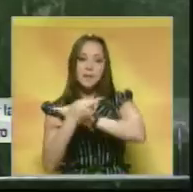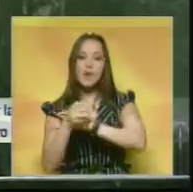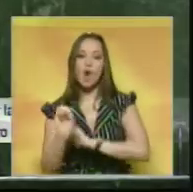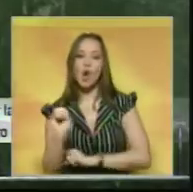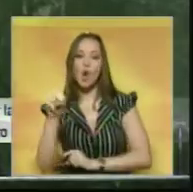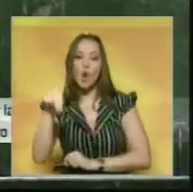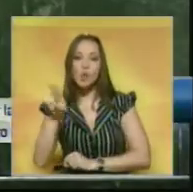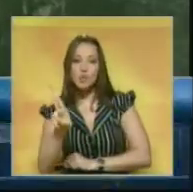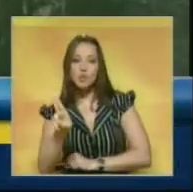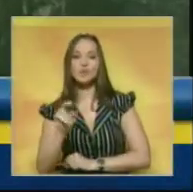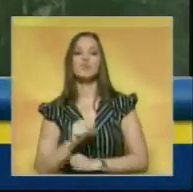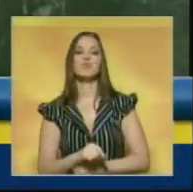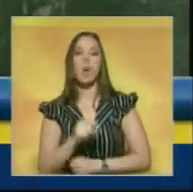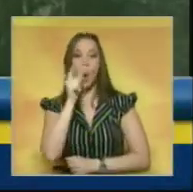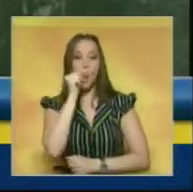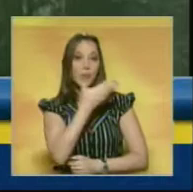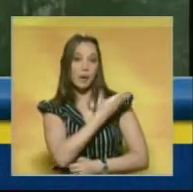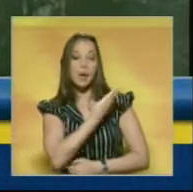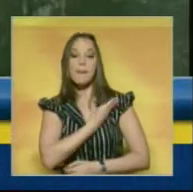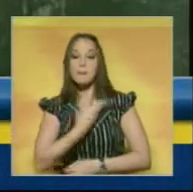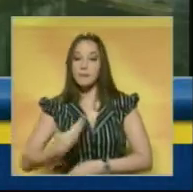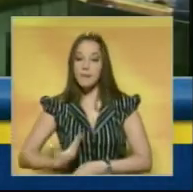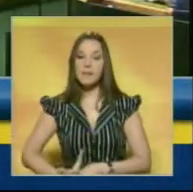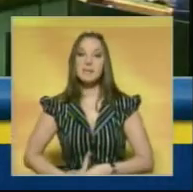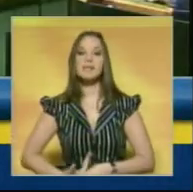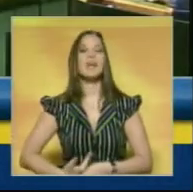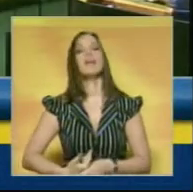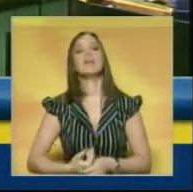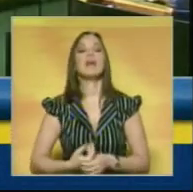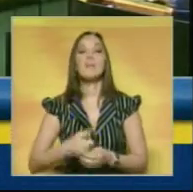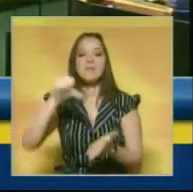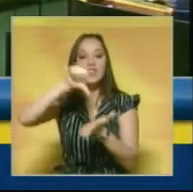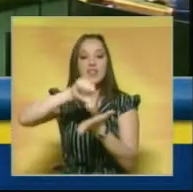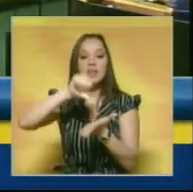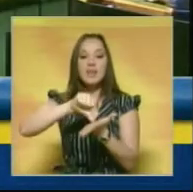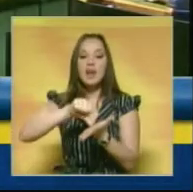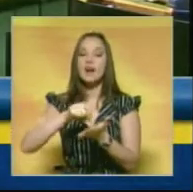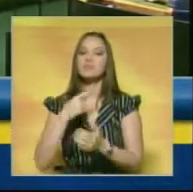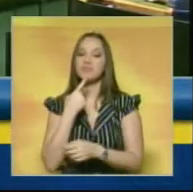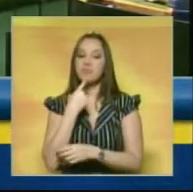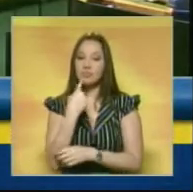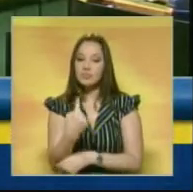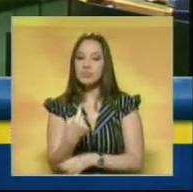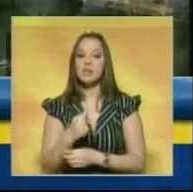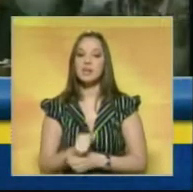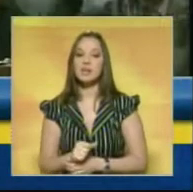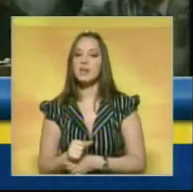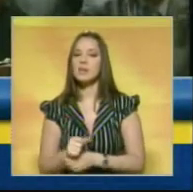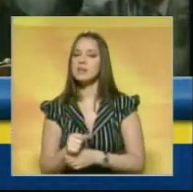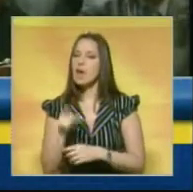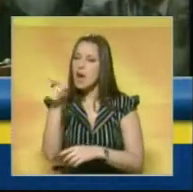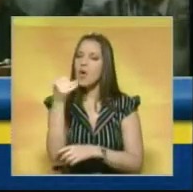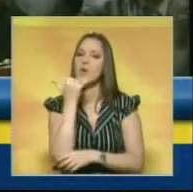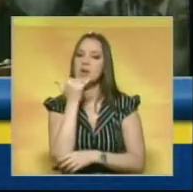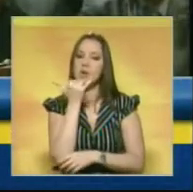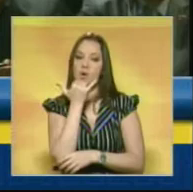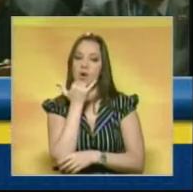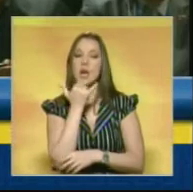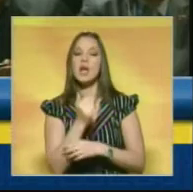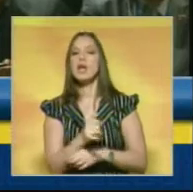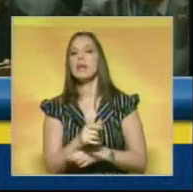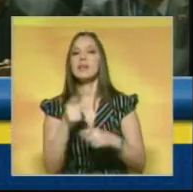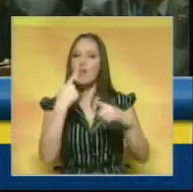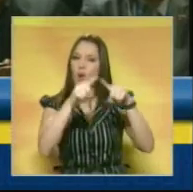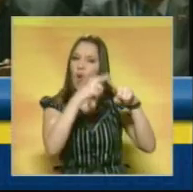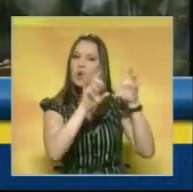El presidente de Irán, Hassan Rouhani, acusó a Occidente de haber convertido con sus errores estratégicos a Oriente Medio